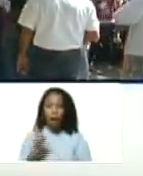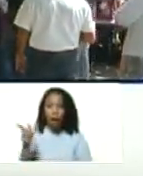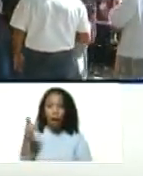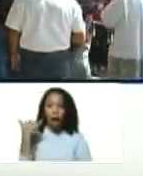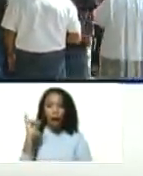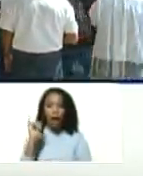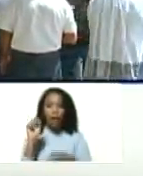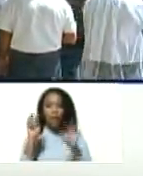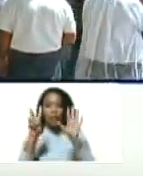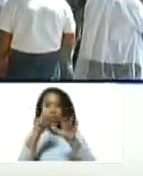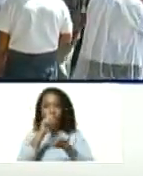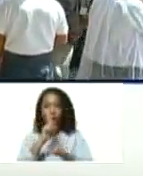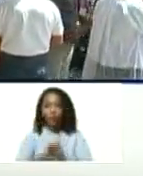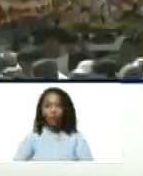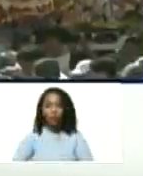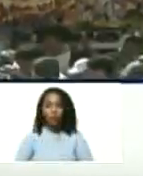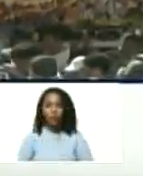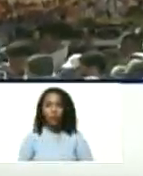años